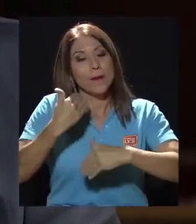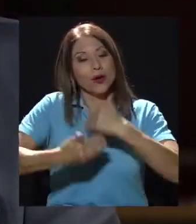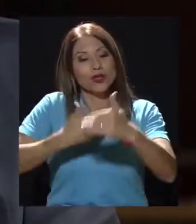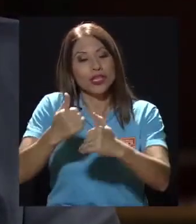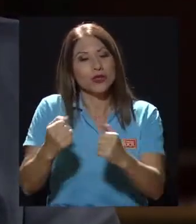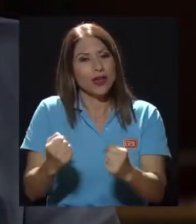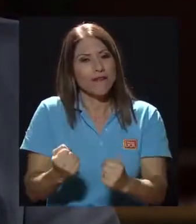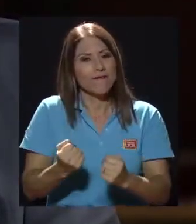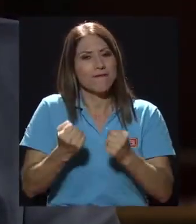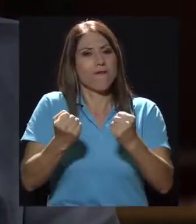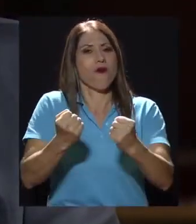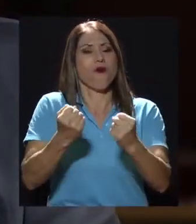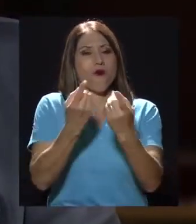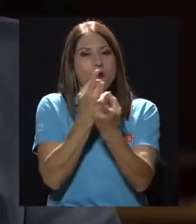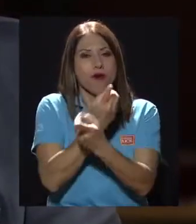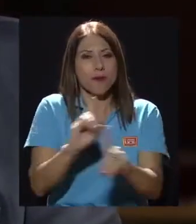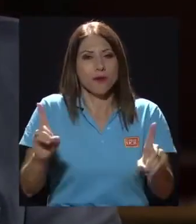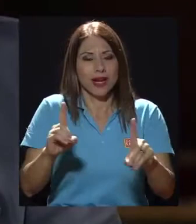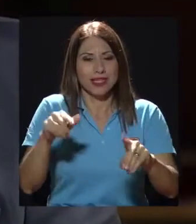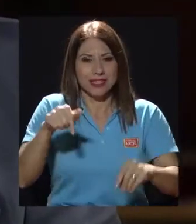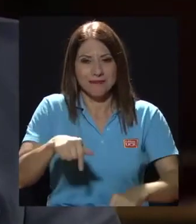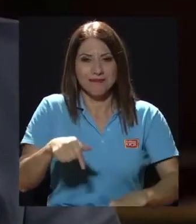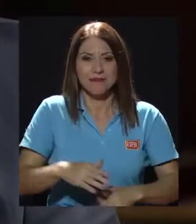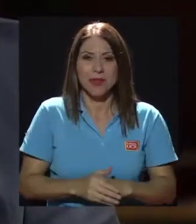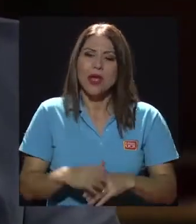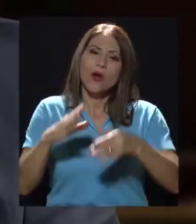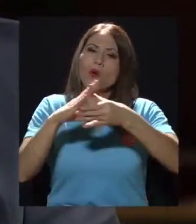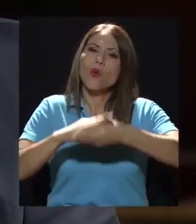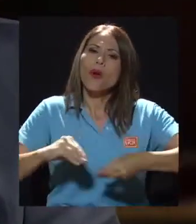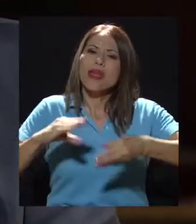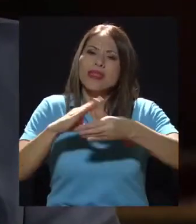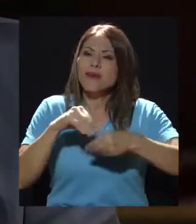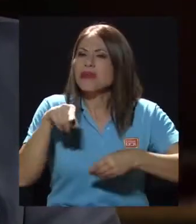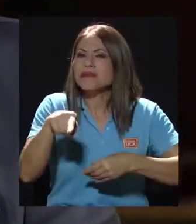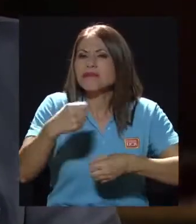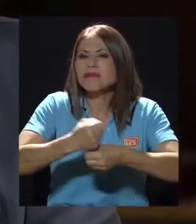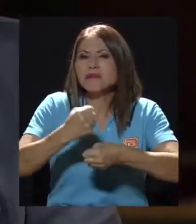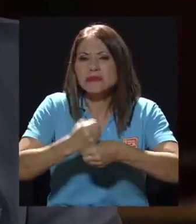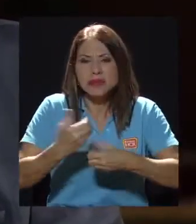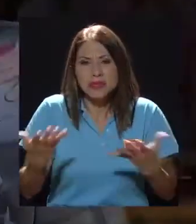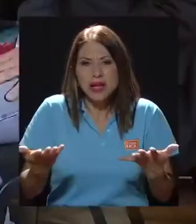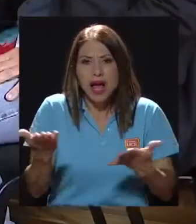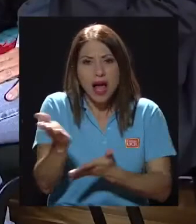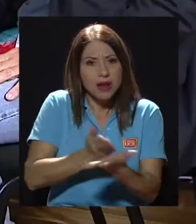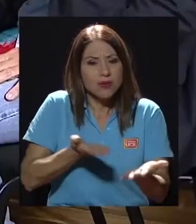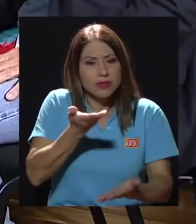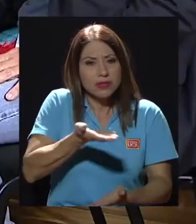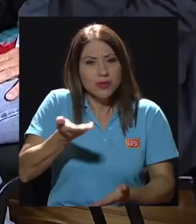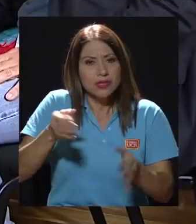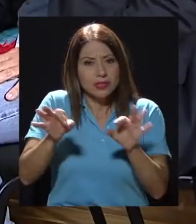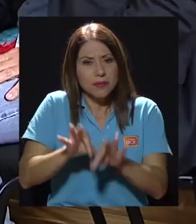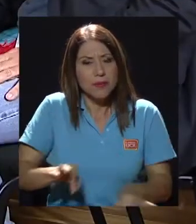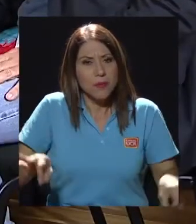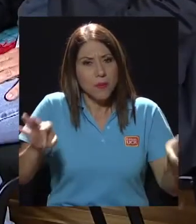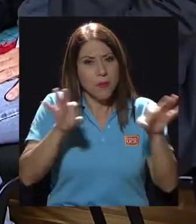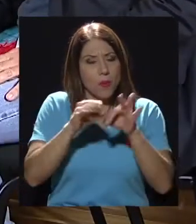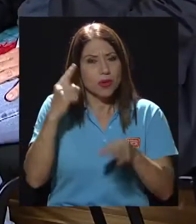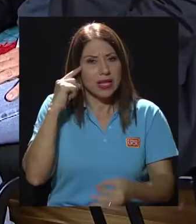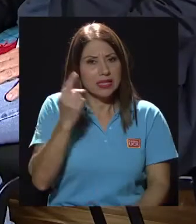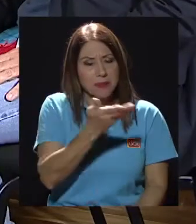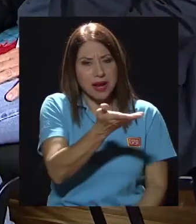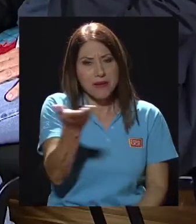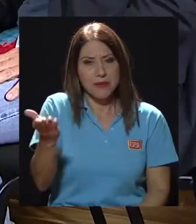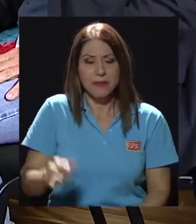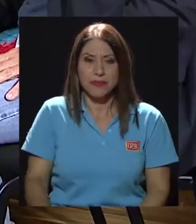país. Cuénteme, don Gabriel, sobre la obra específicamente y algunos detalles que son importantes para la audiencia en este